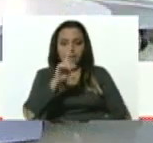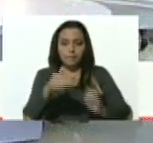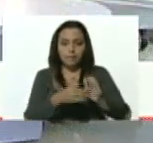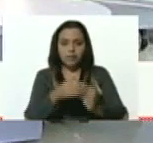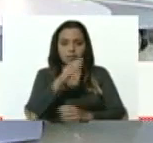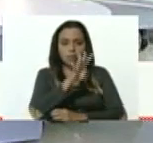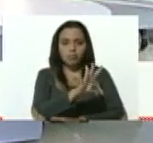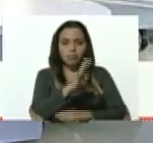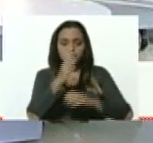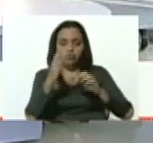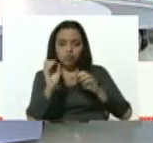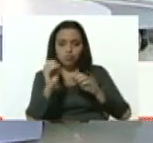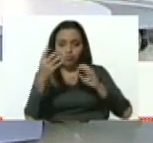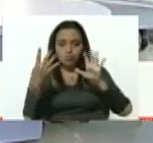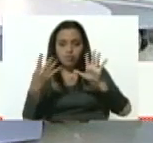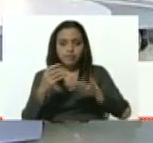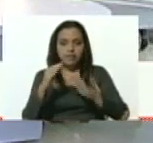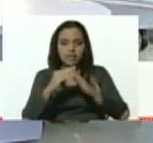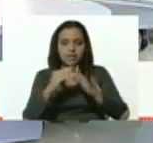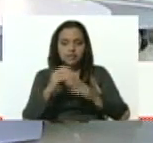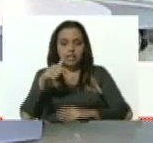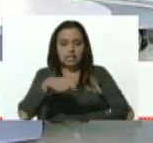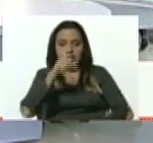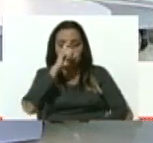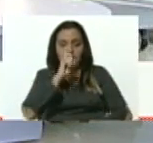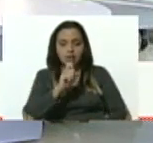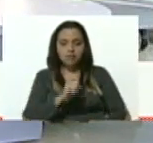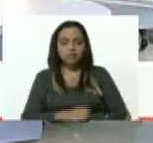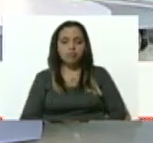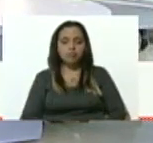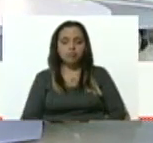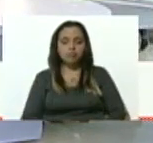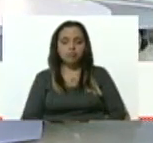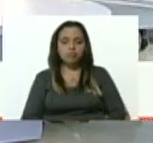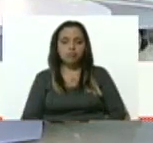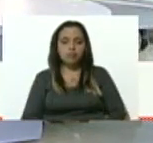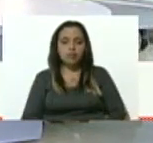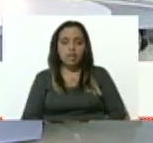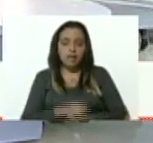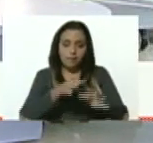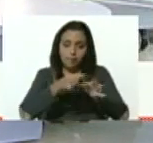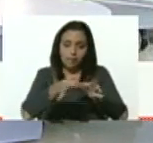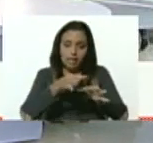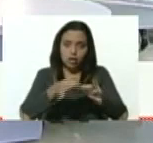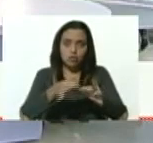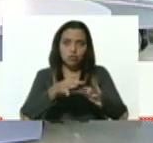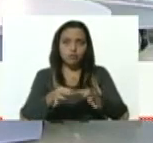1.409 viviendas este año en petro.